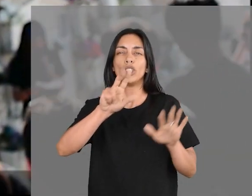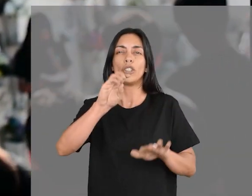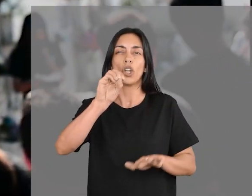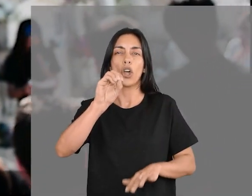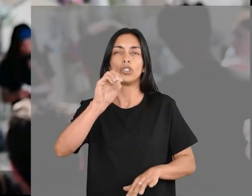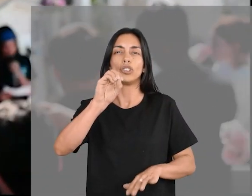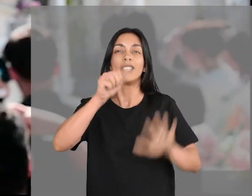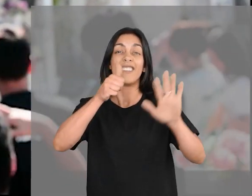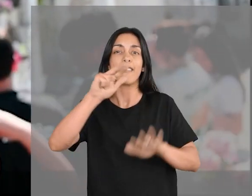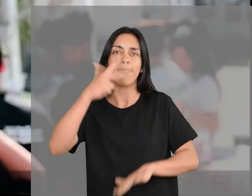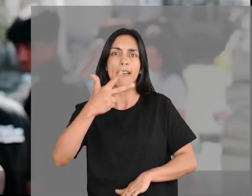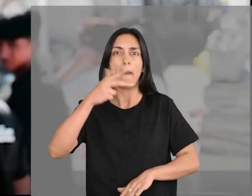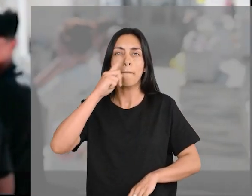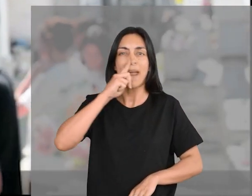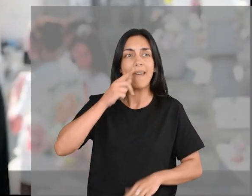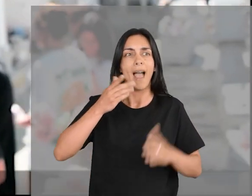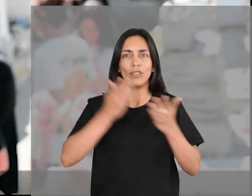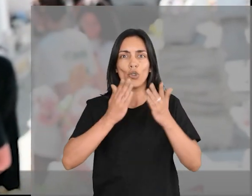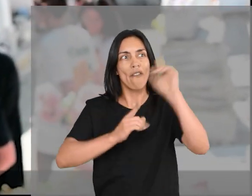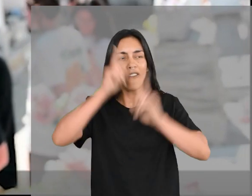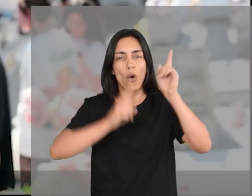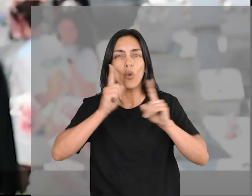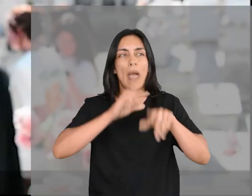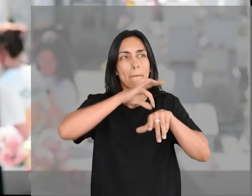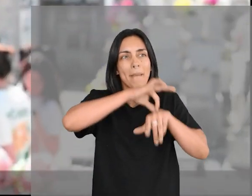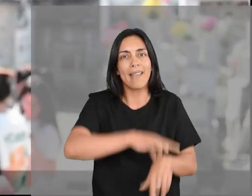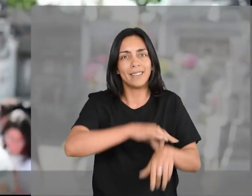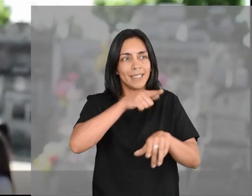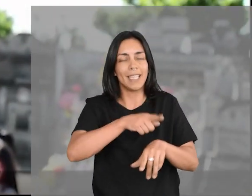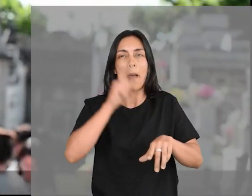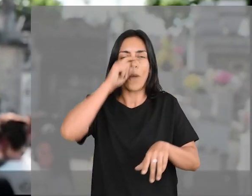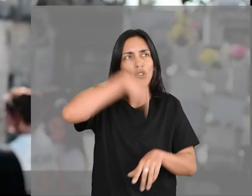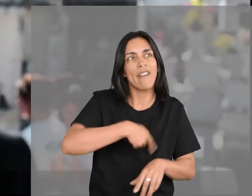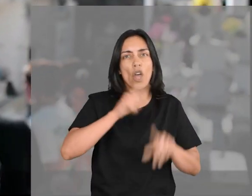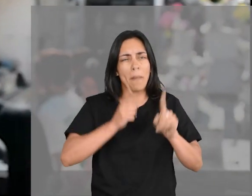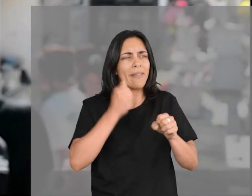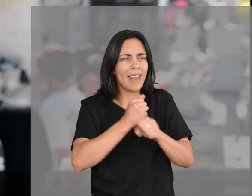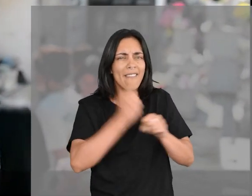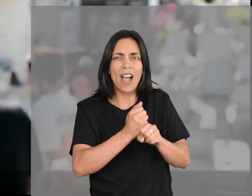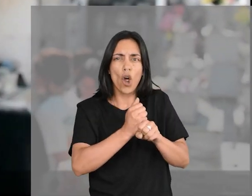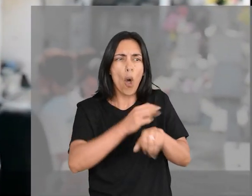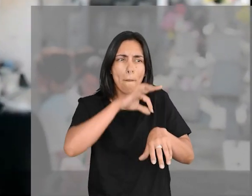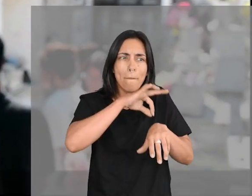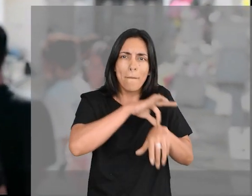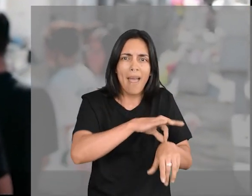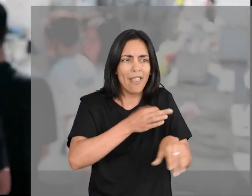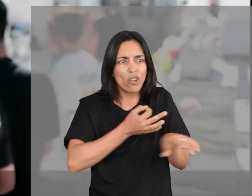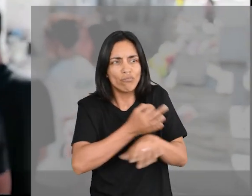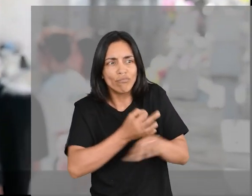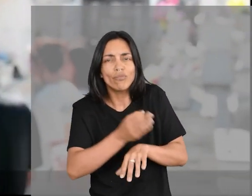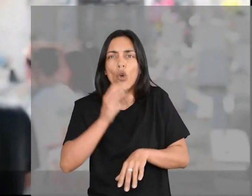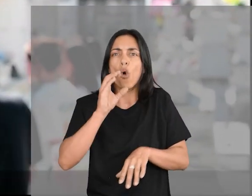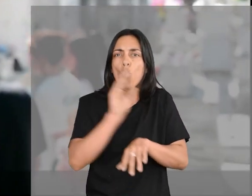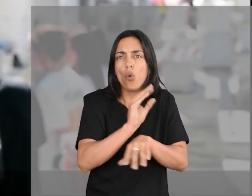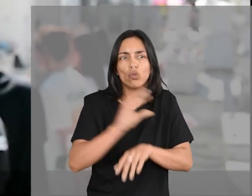en Minas. Estudió medicina en la Facultad de Medicina de Montevideo, se desempeñó como médico, fue profesor de la Facultad de Medicina y